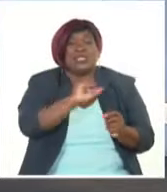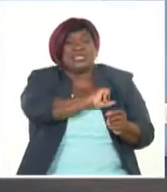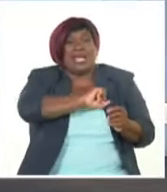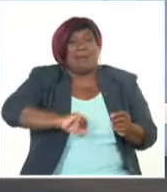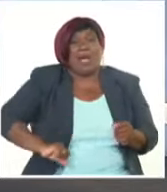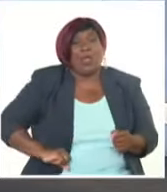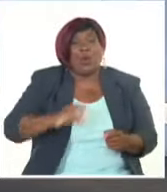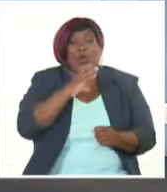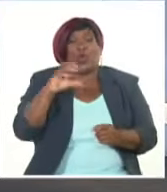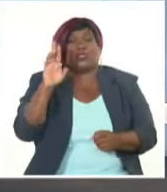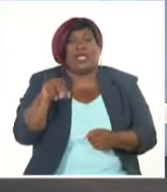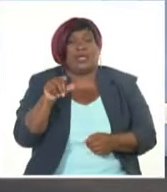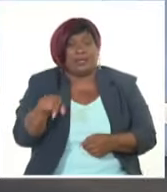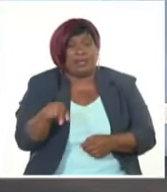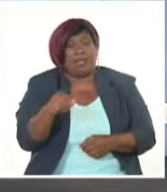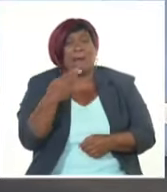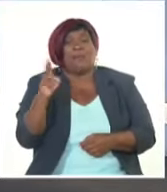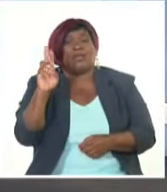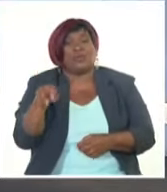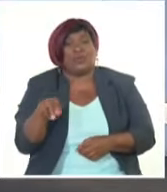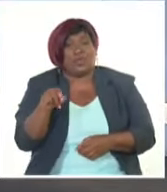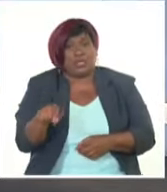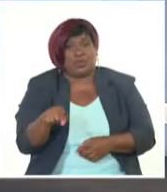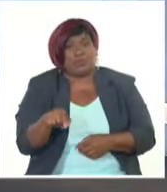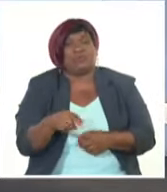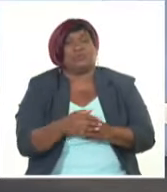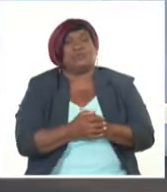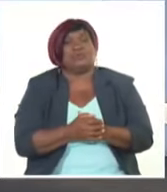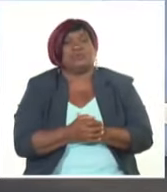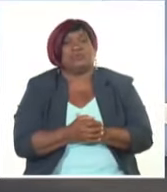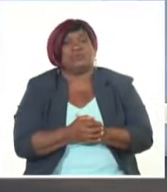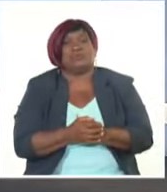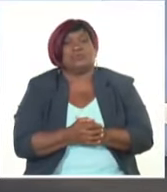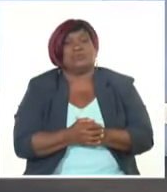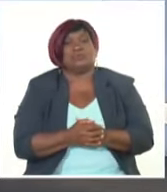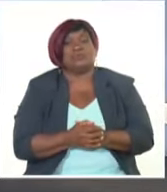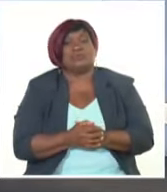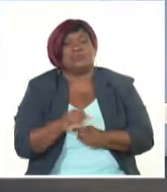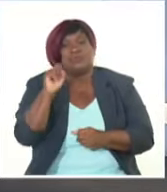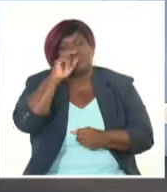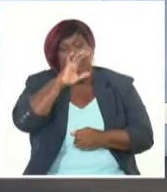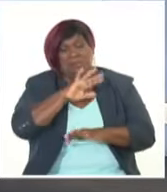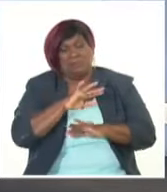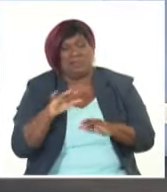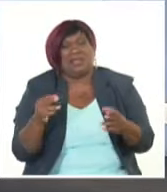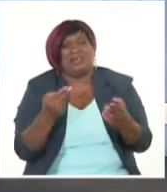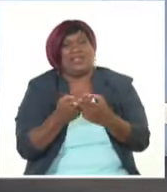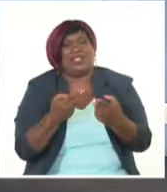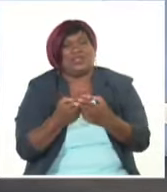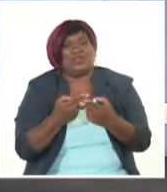saliendo como favoritas junto a las boricuas para avanzar a semifinales. Concluimos así los deportes. Muy buenas tardes.